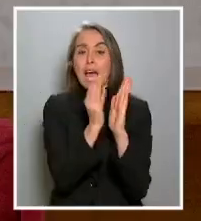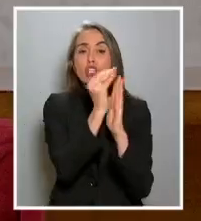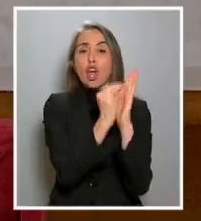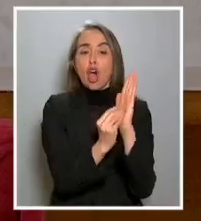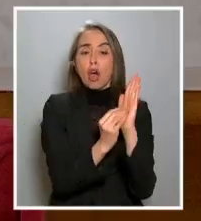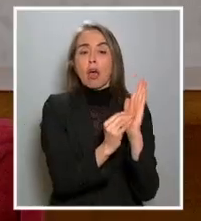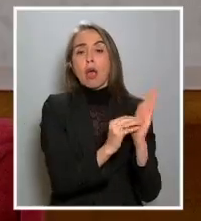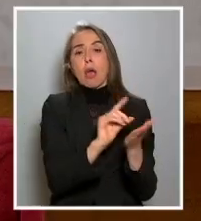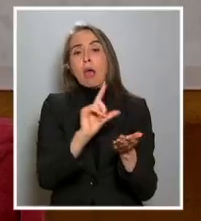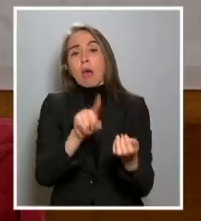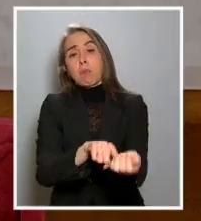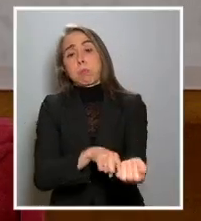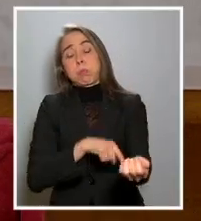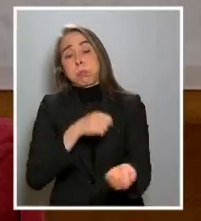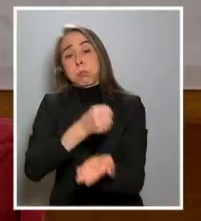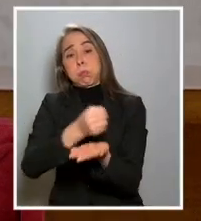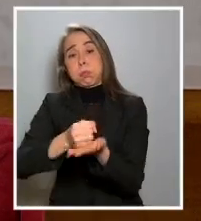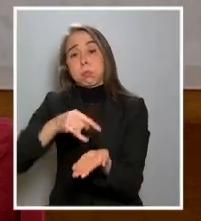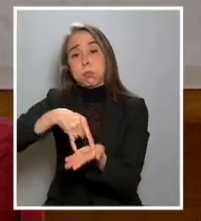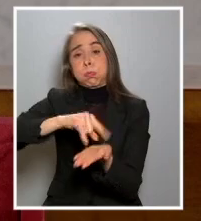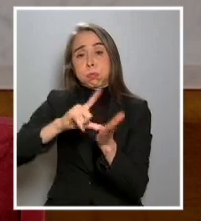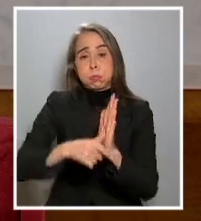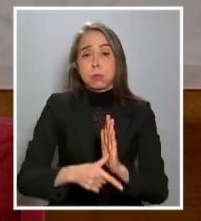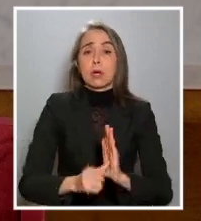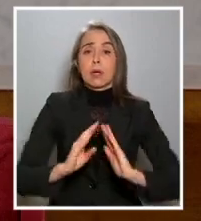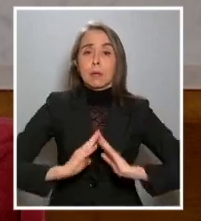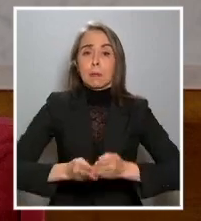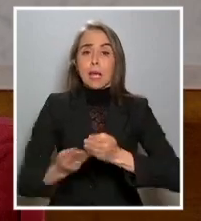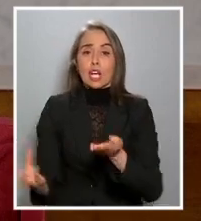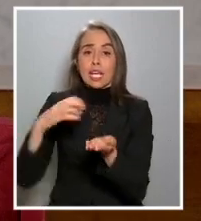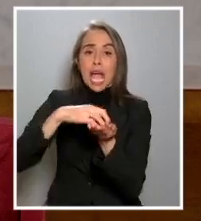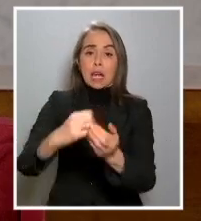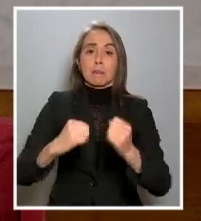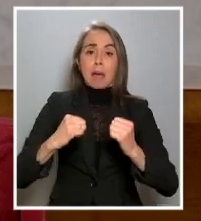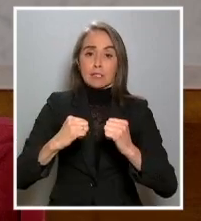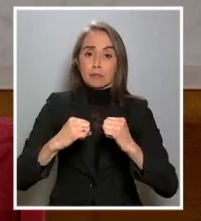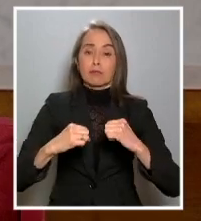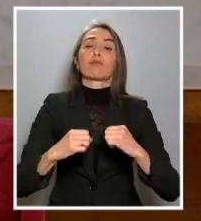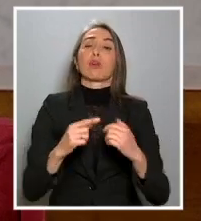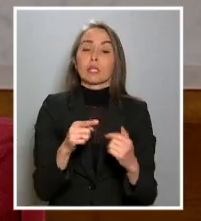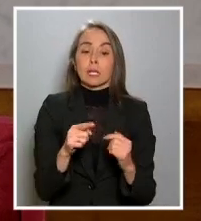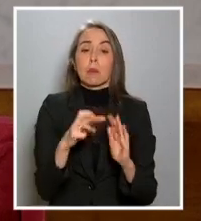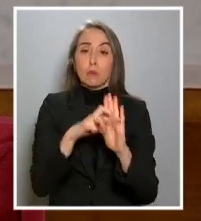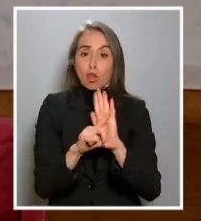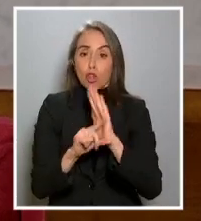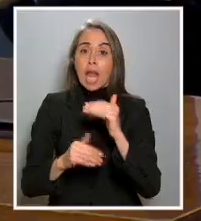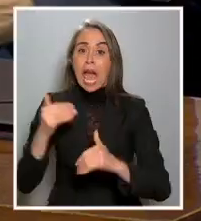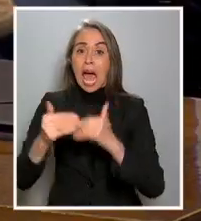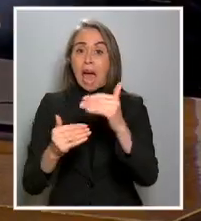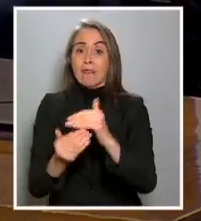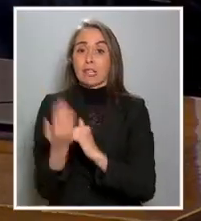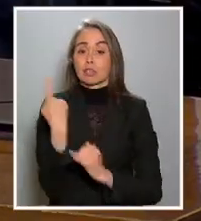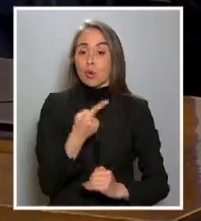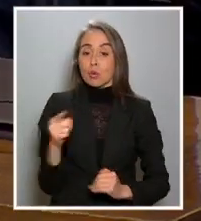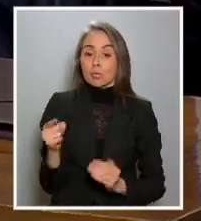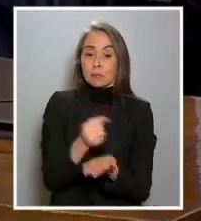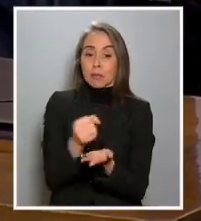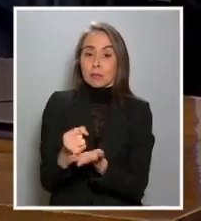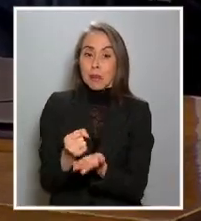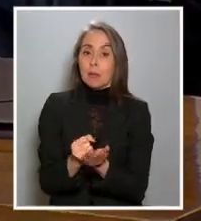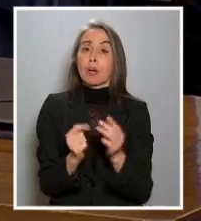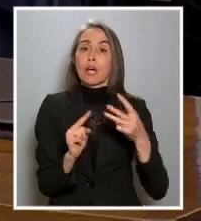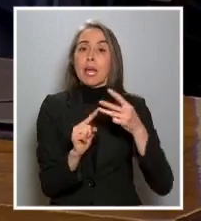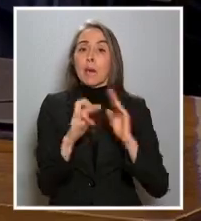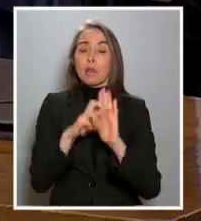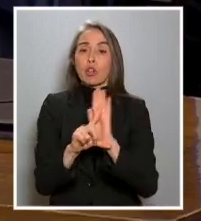largamente postergada, el fortalecimiento del transporte marítimo de carga, que también tuvo avances importantes en la última semana, la ley